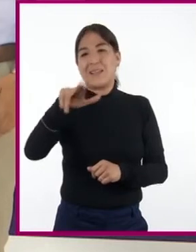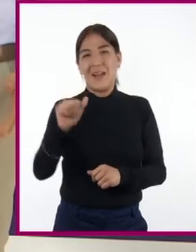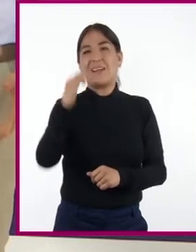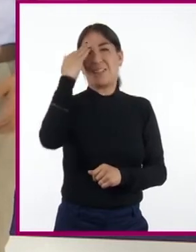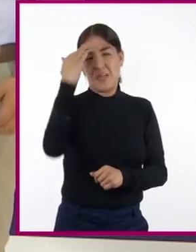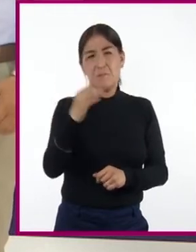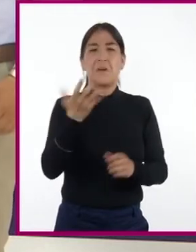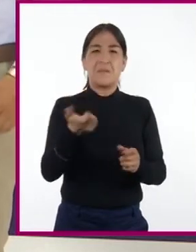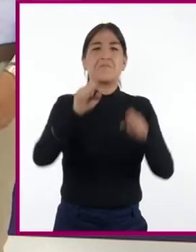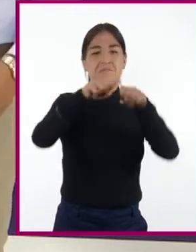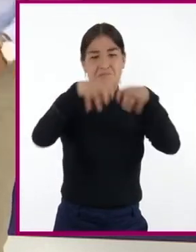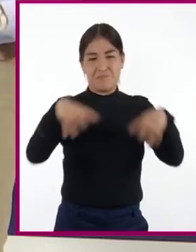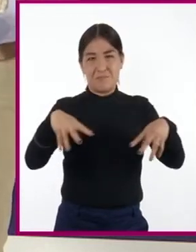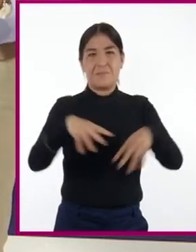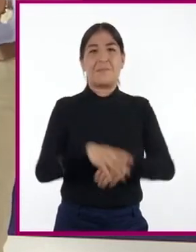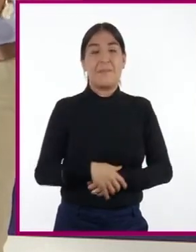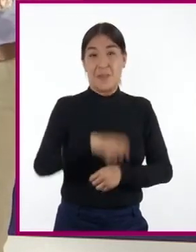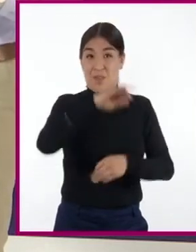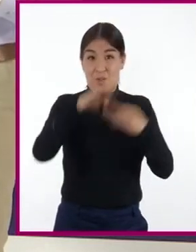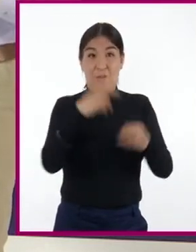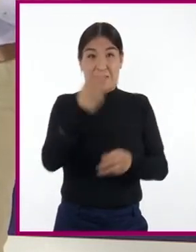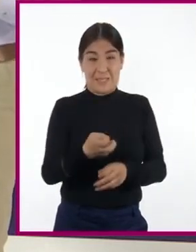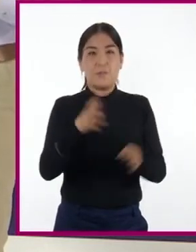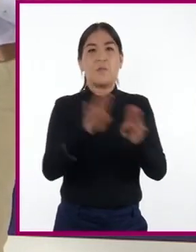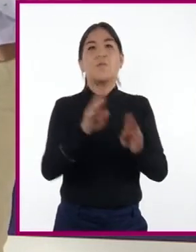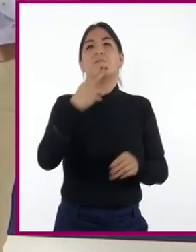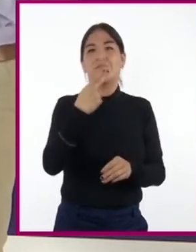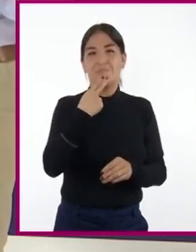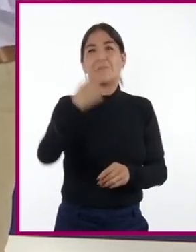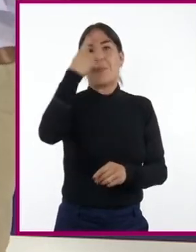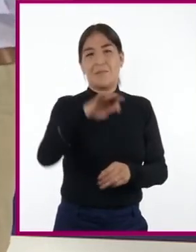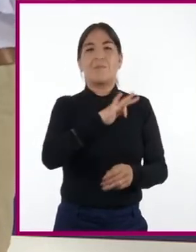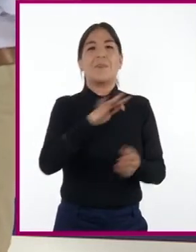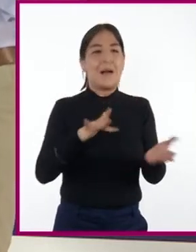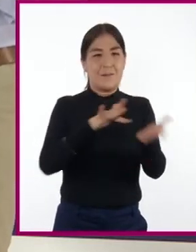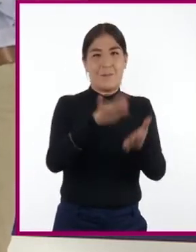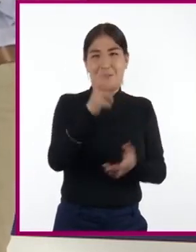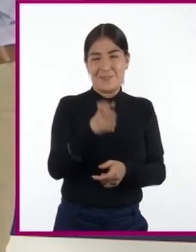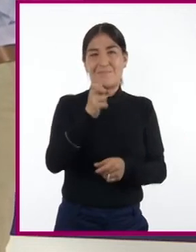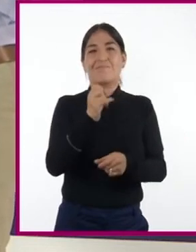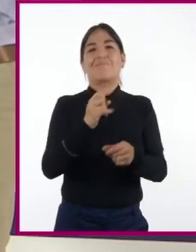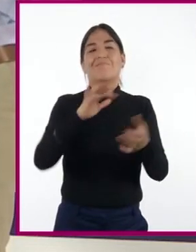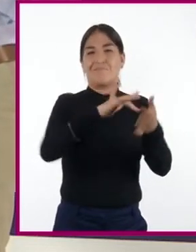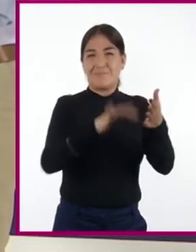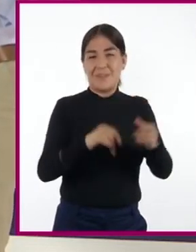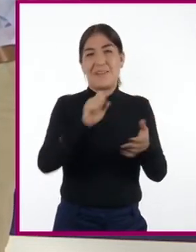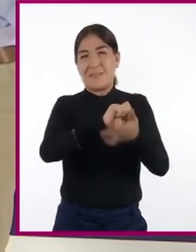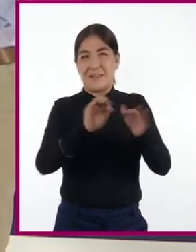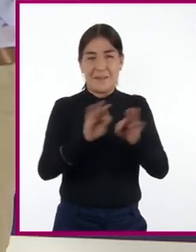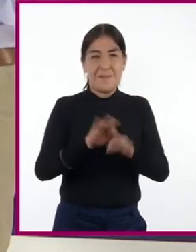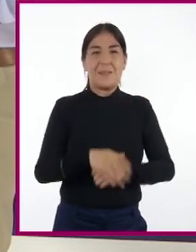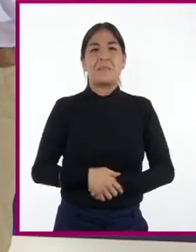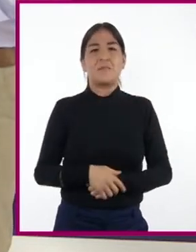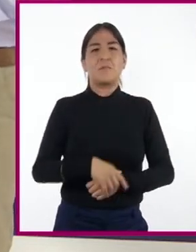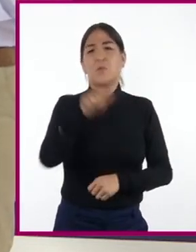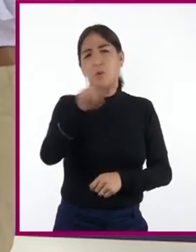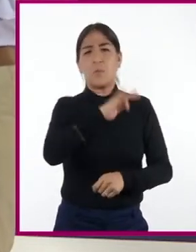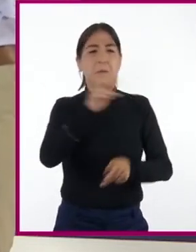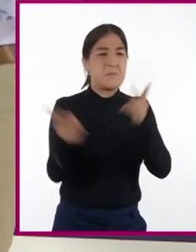o los cuadros sinópticos. Todos ellos recursos gráficos para apoyar nuestros textos. Y si consultas varias